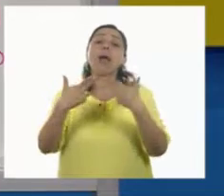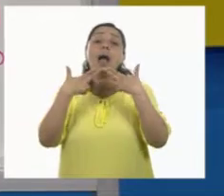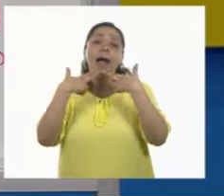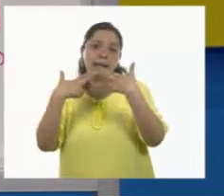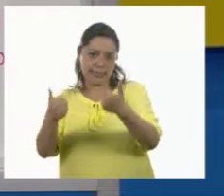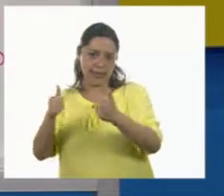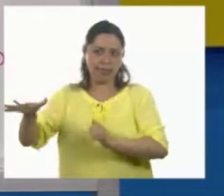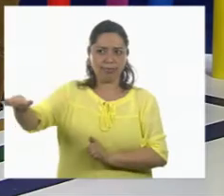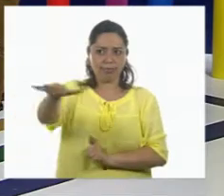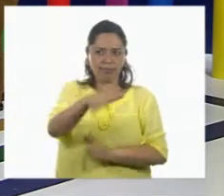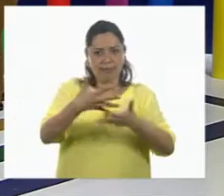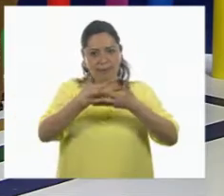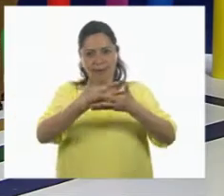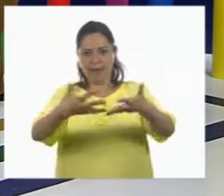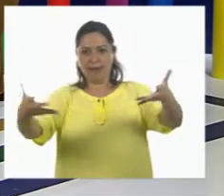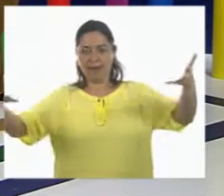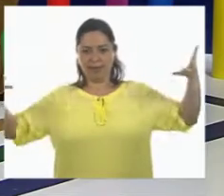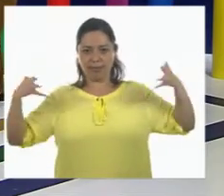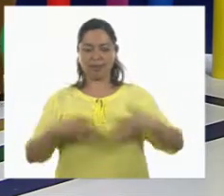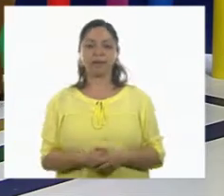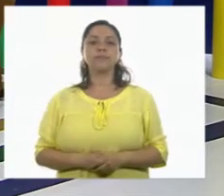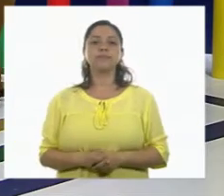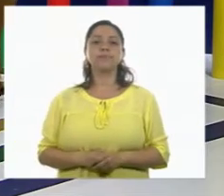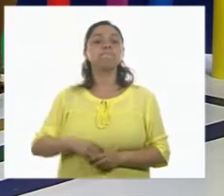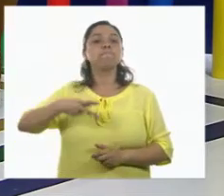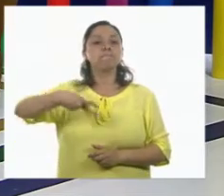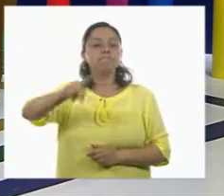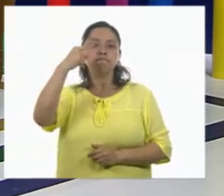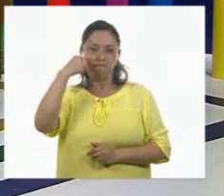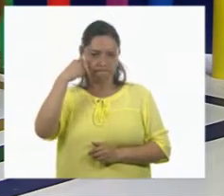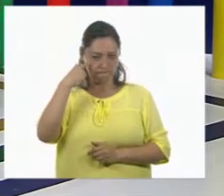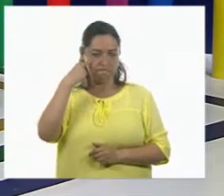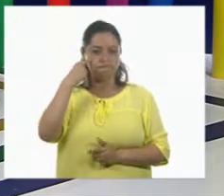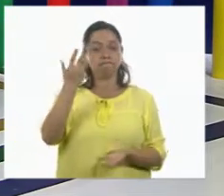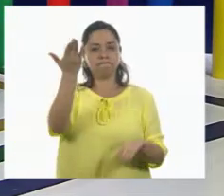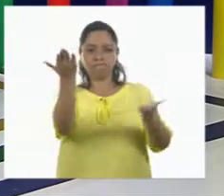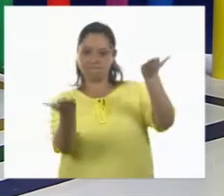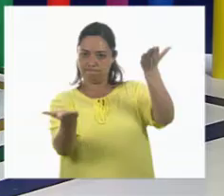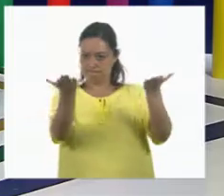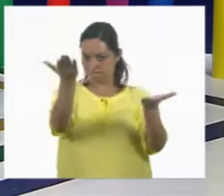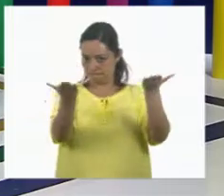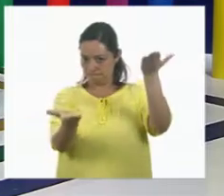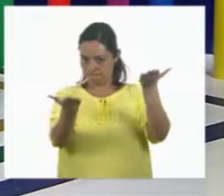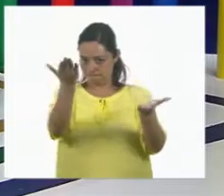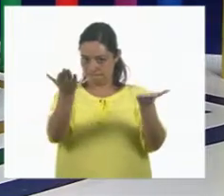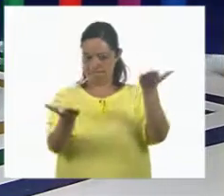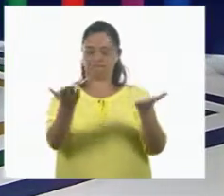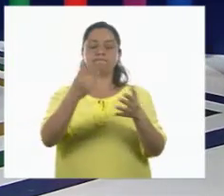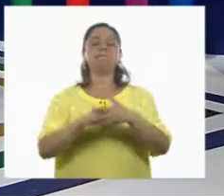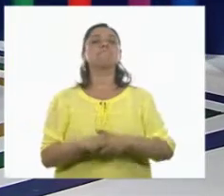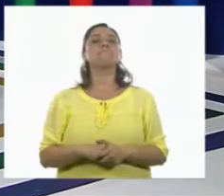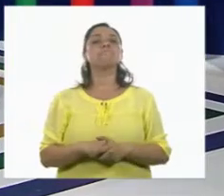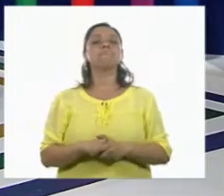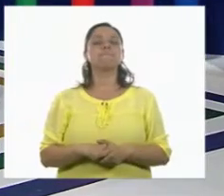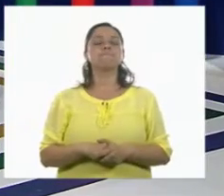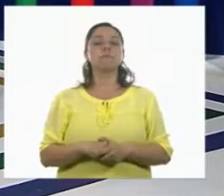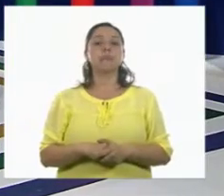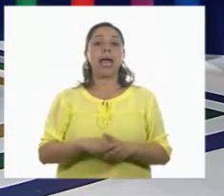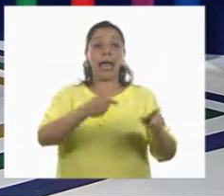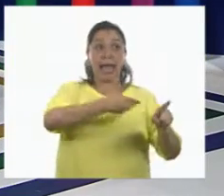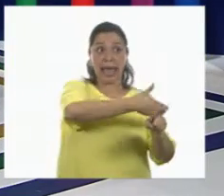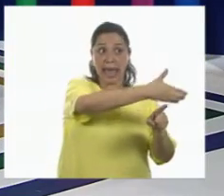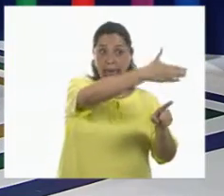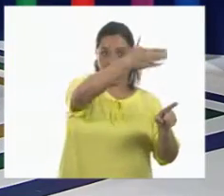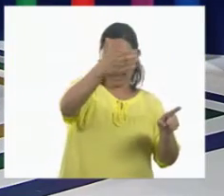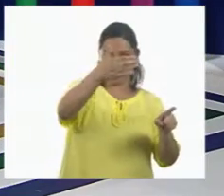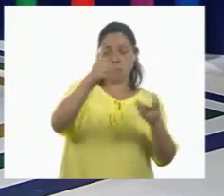te parece si hacemos un pequeño comparativo de las características del campo y